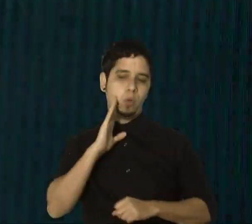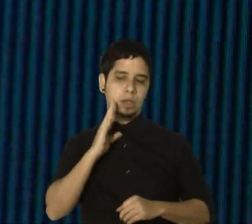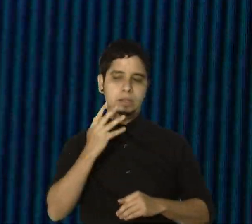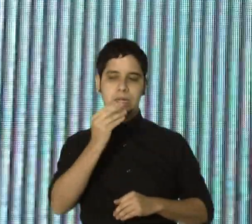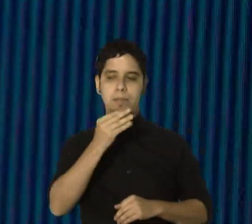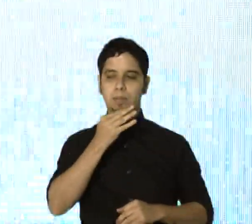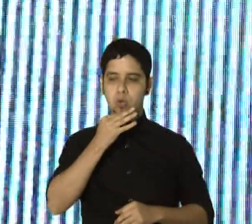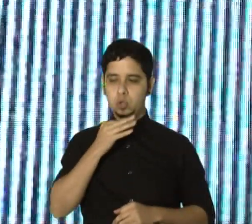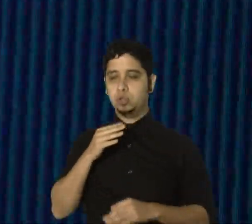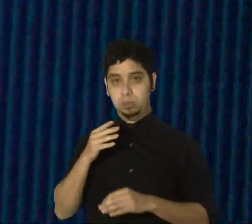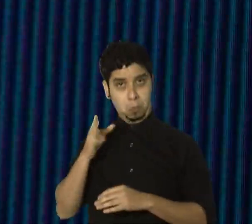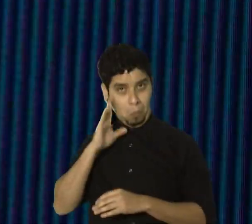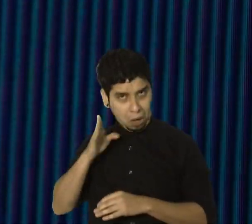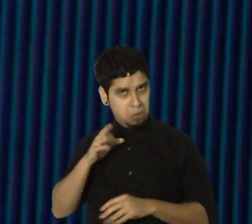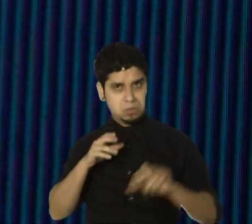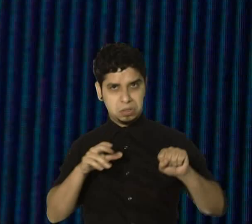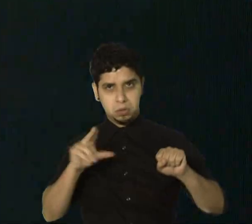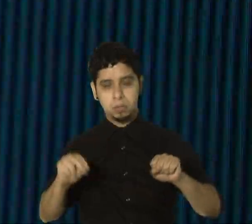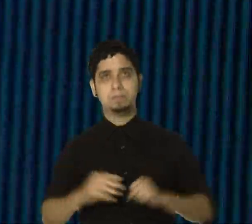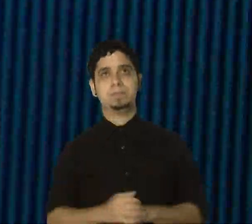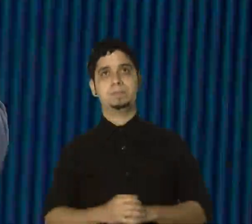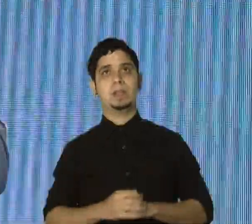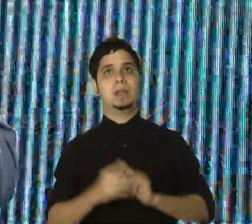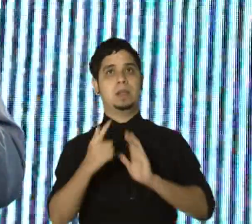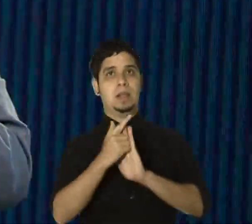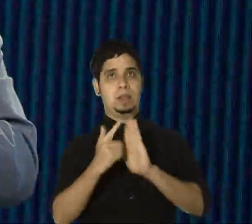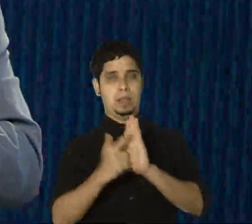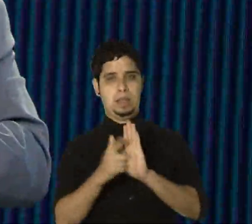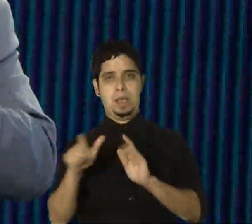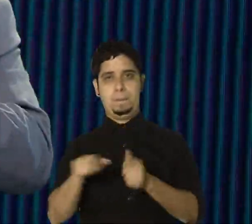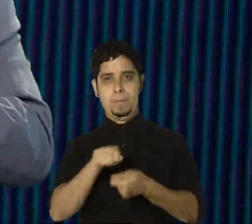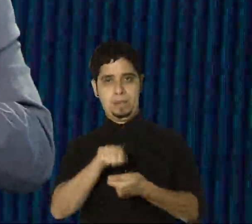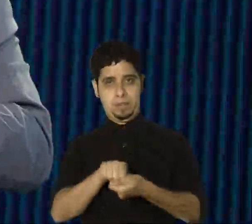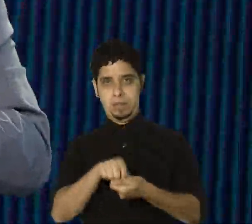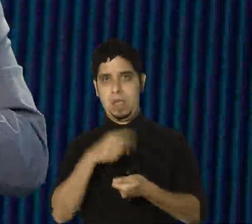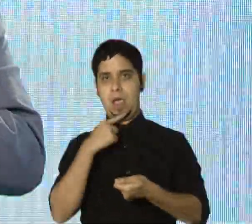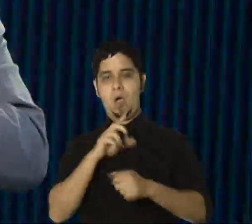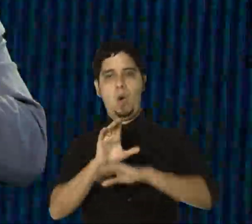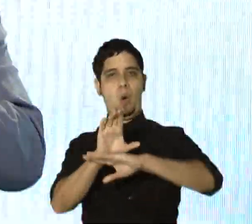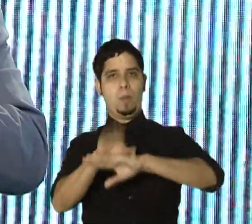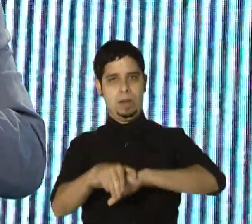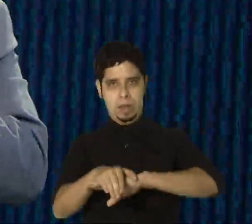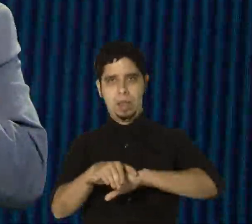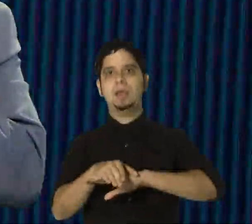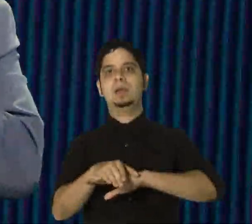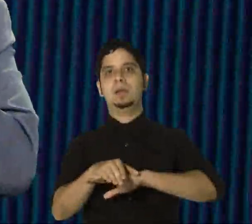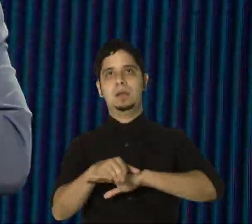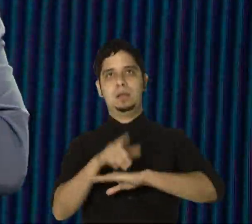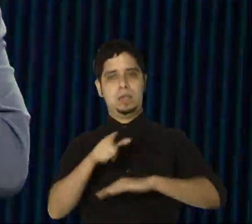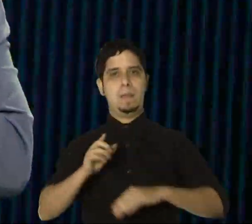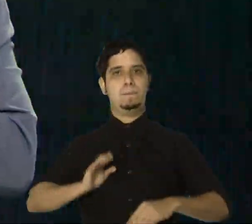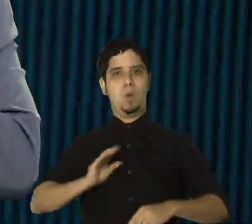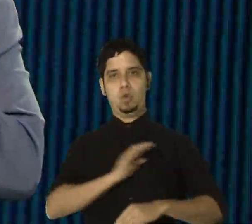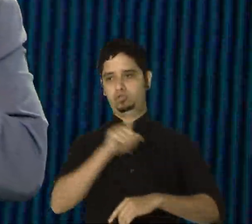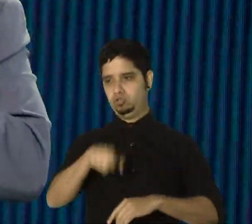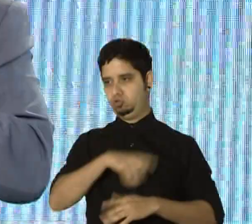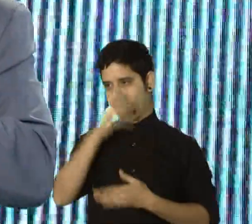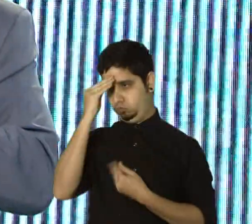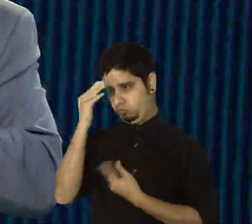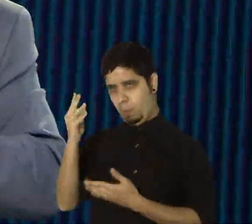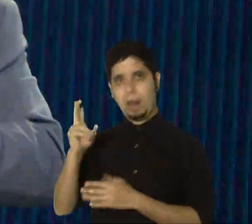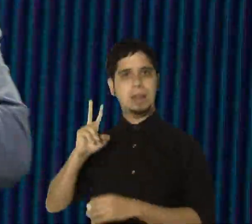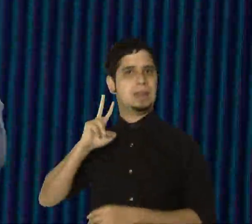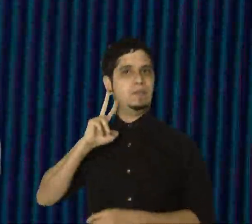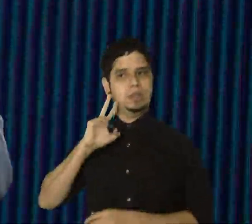la ley que creó la Junta de Libertad bajo palabra le específicamente obliga a que la Junta tiene que informar a